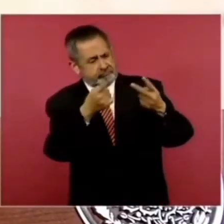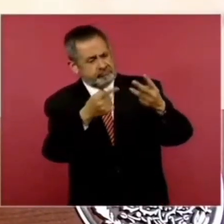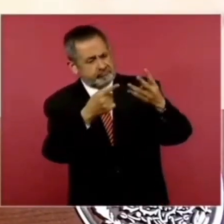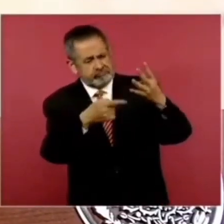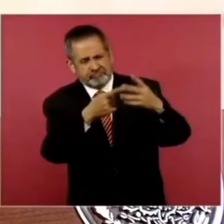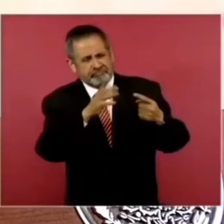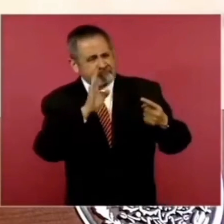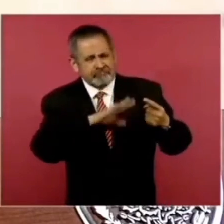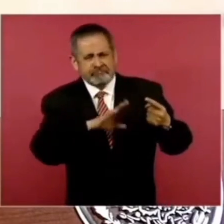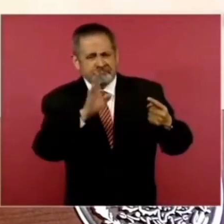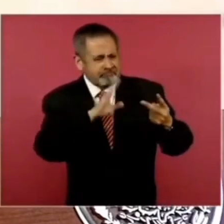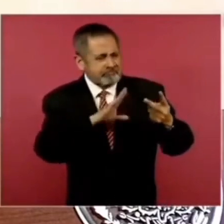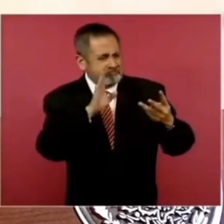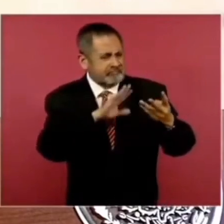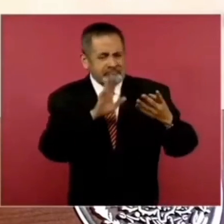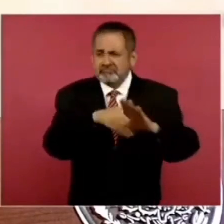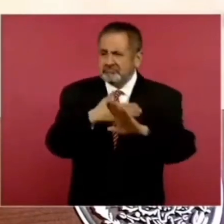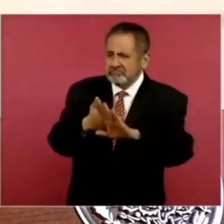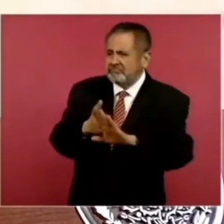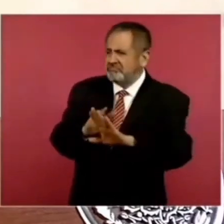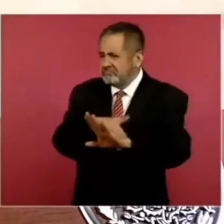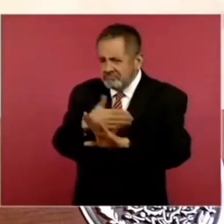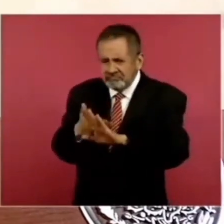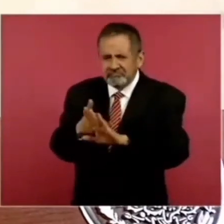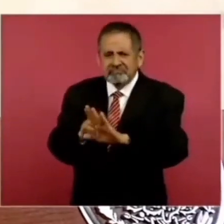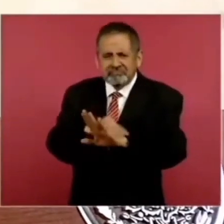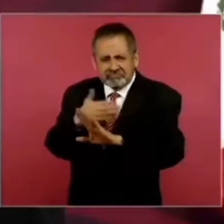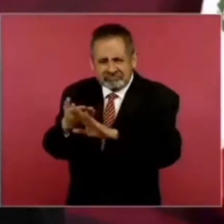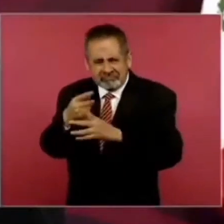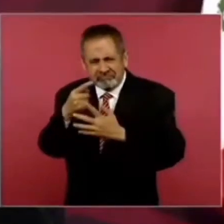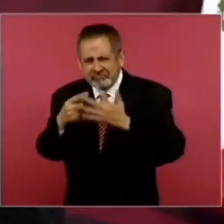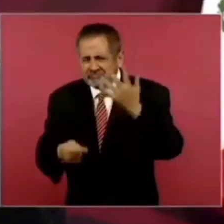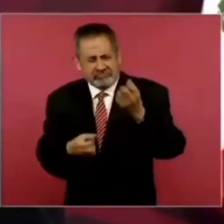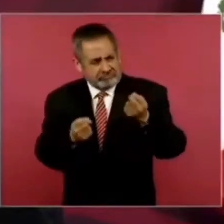que hicieron en contra del pueblo. Por ejemplo,